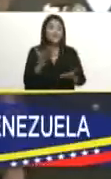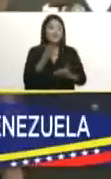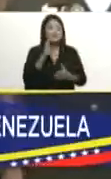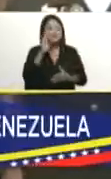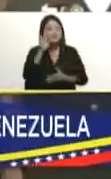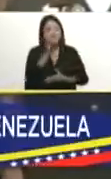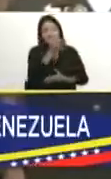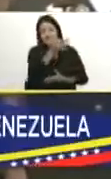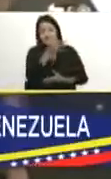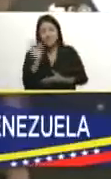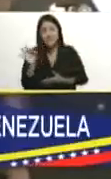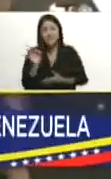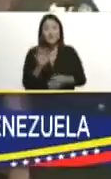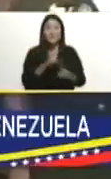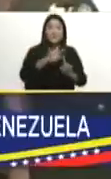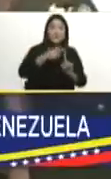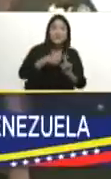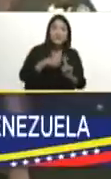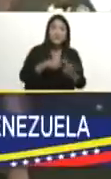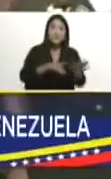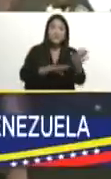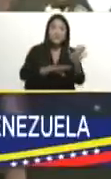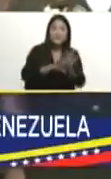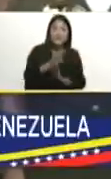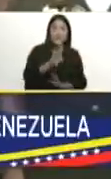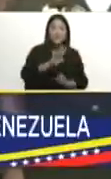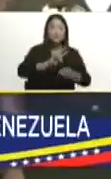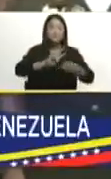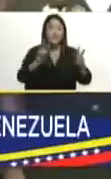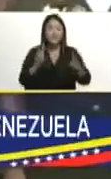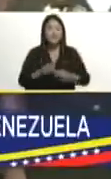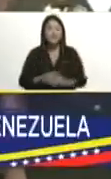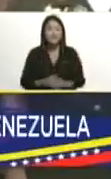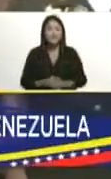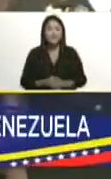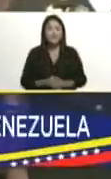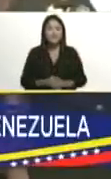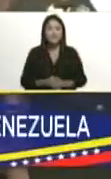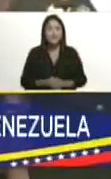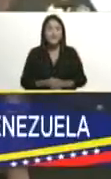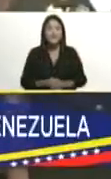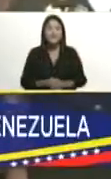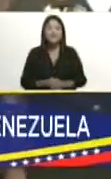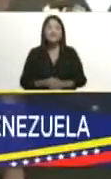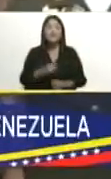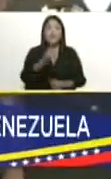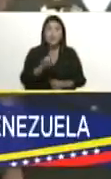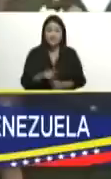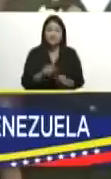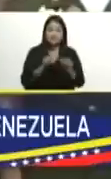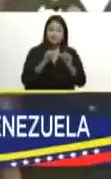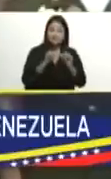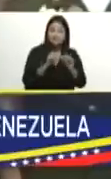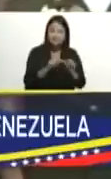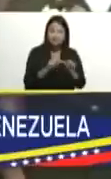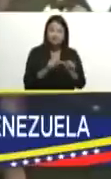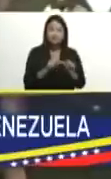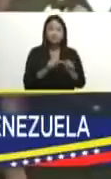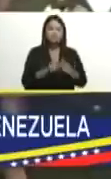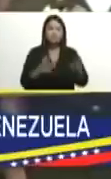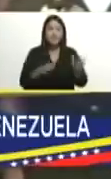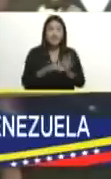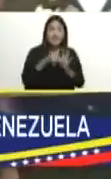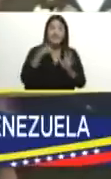esplendoroso de prosperidad, armonía y grandeza, preservando intacto el irrenunciable